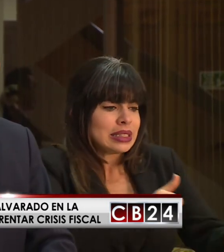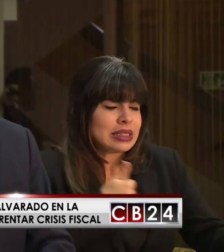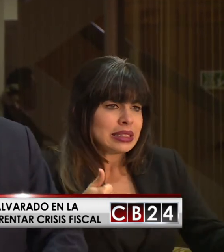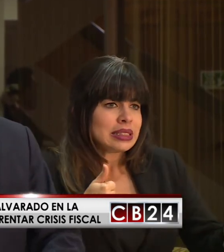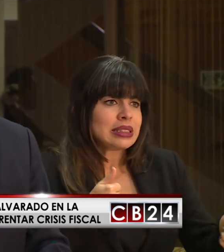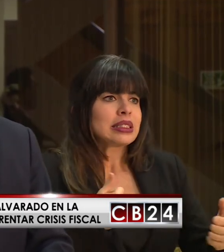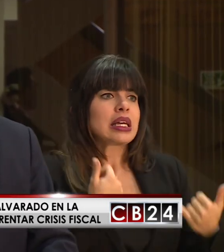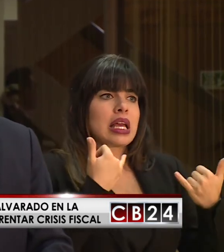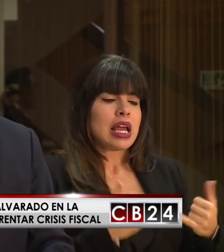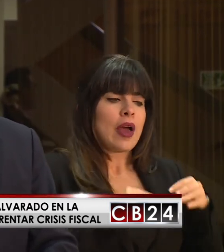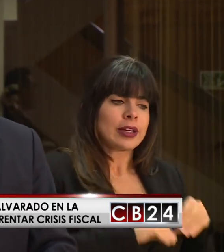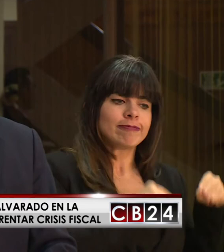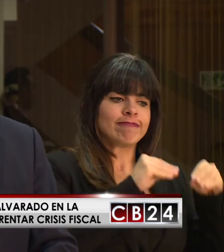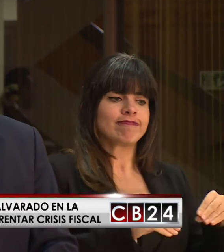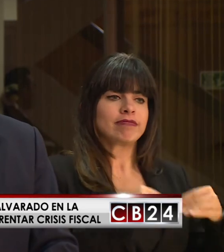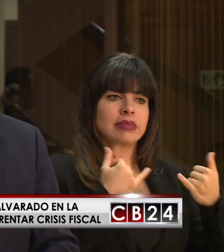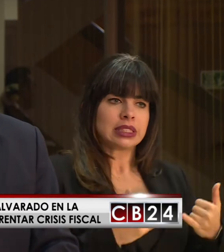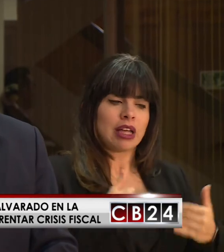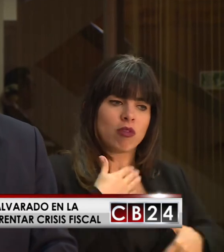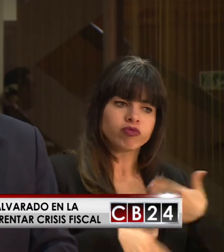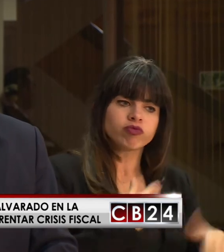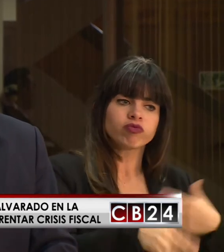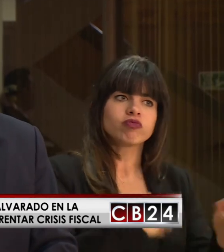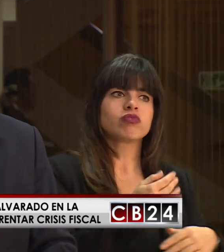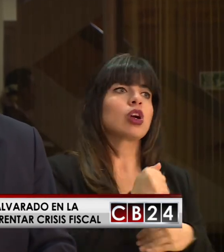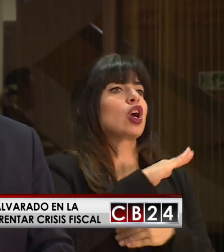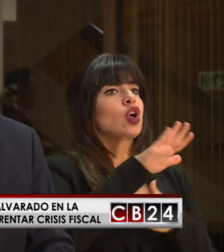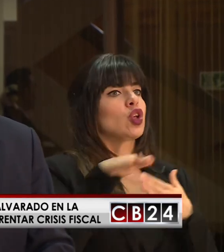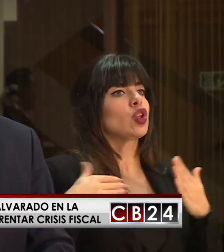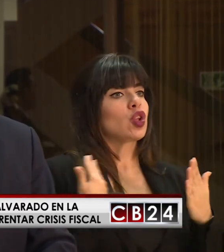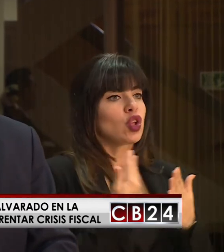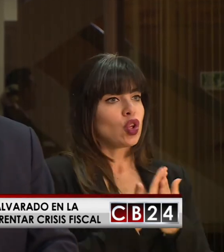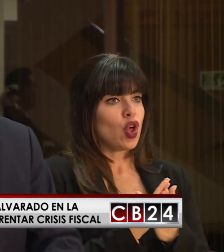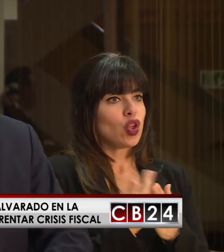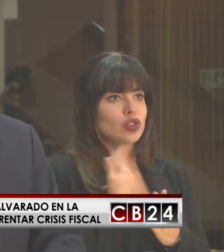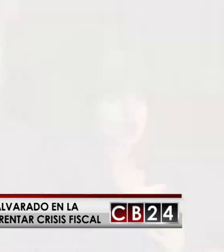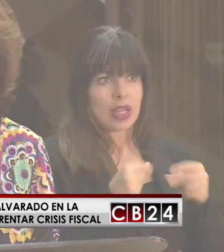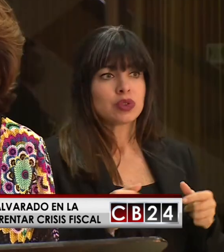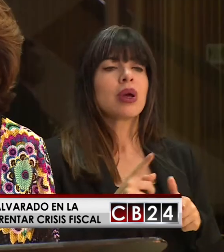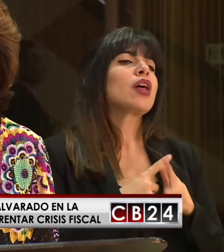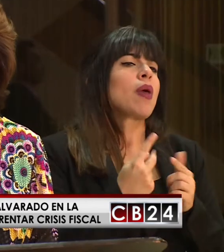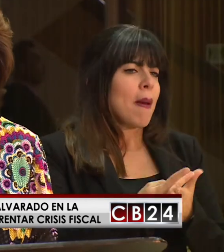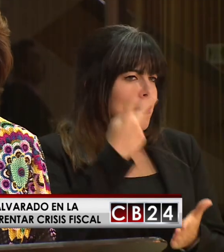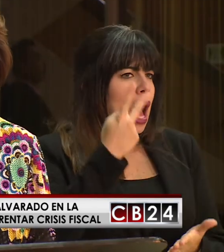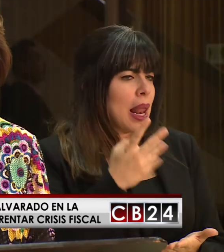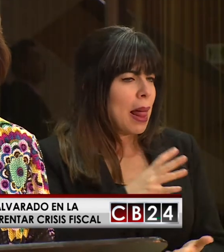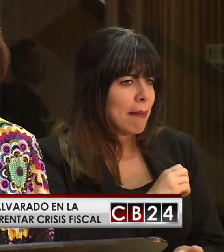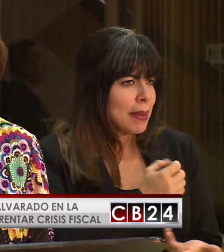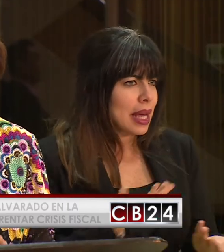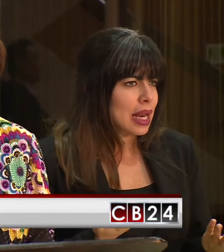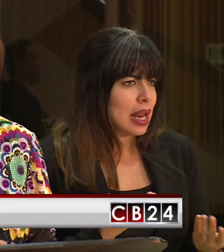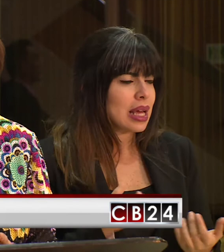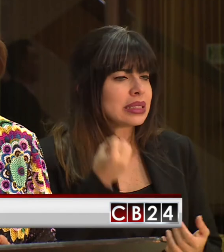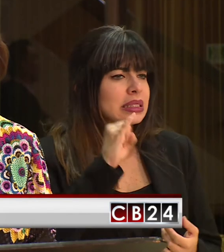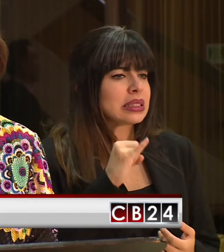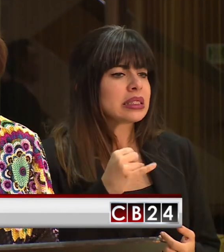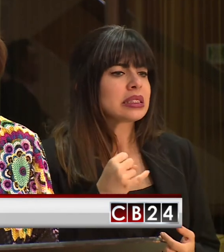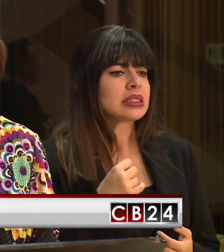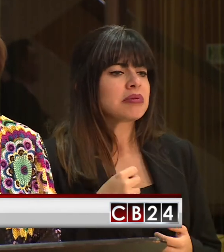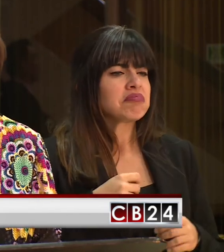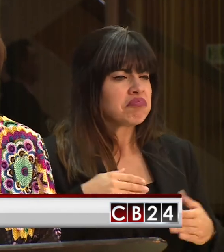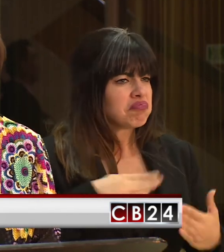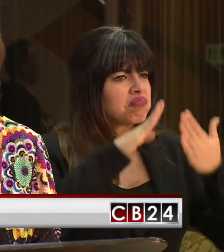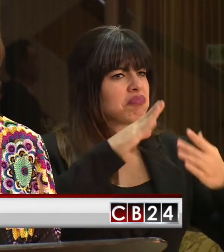y nos pone a caminar por donde todas y todos queremos. Pena que nos echemos el